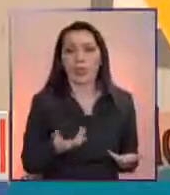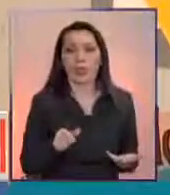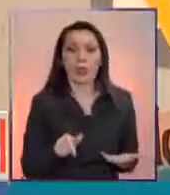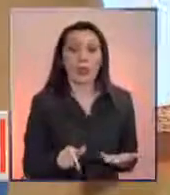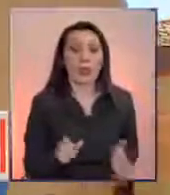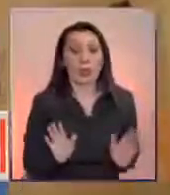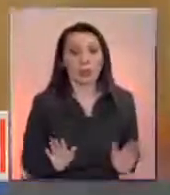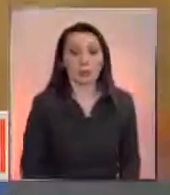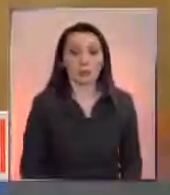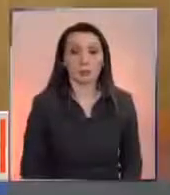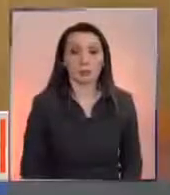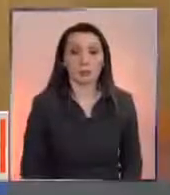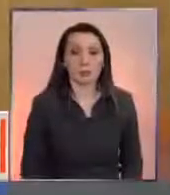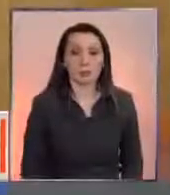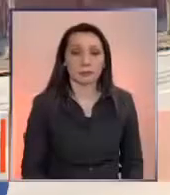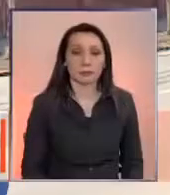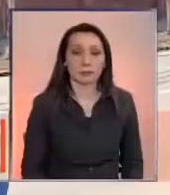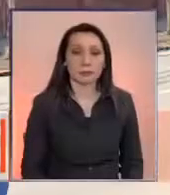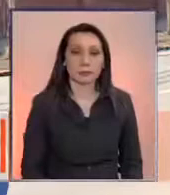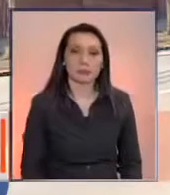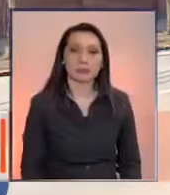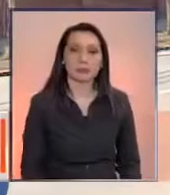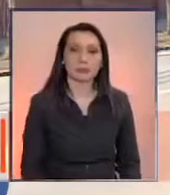y eso.